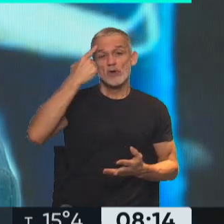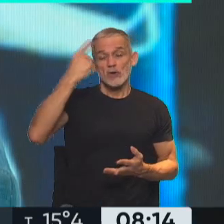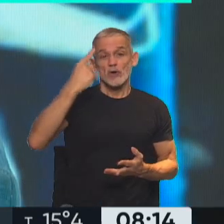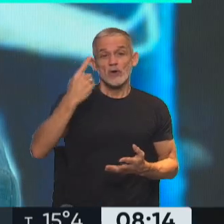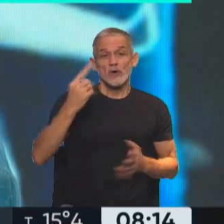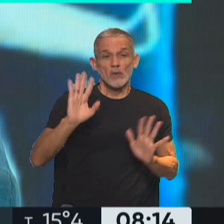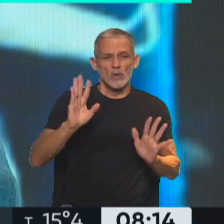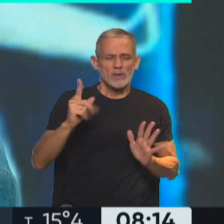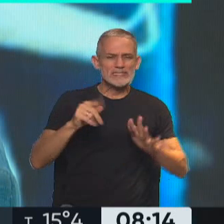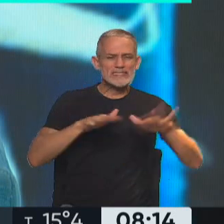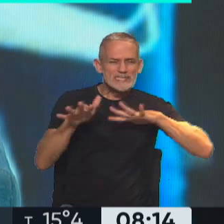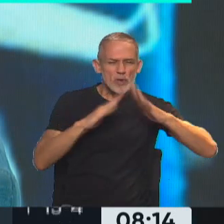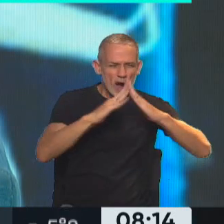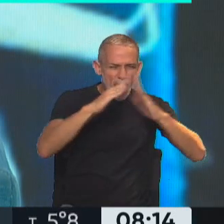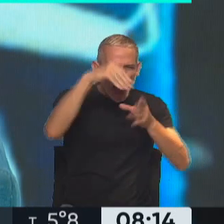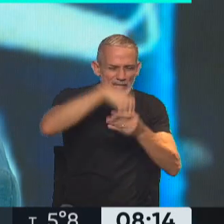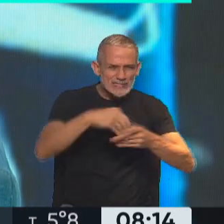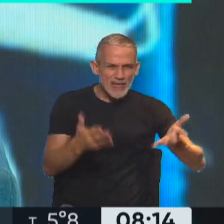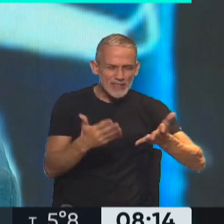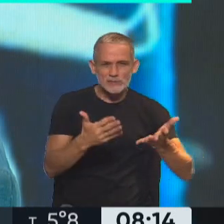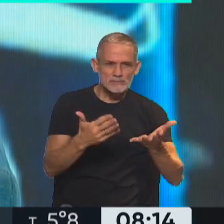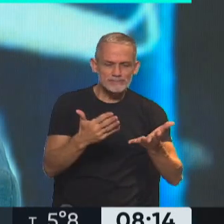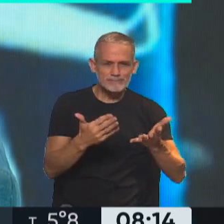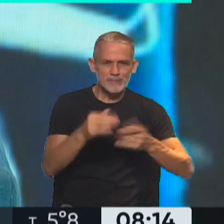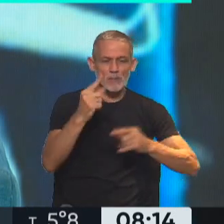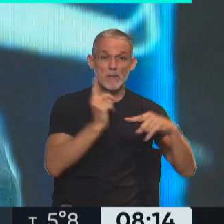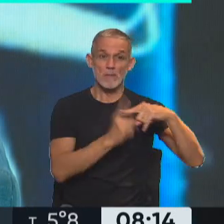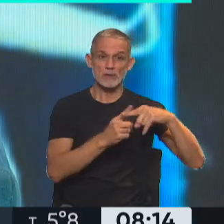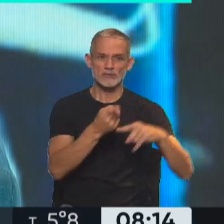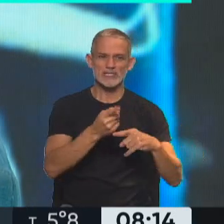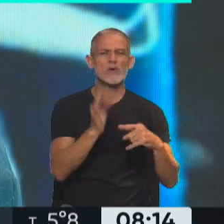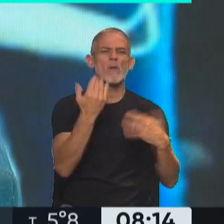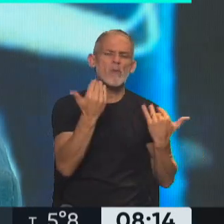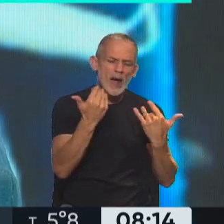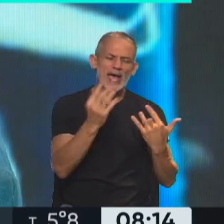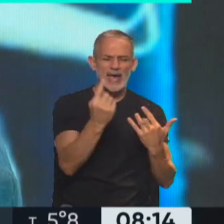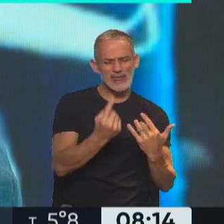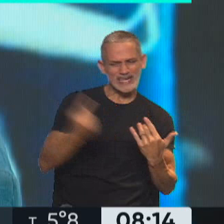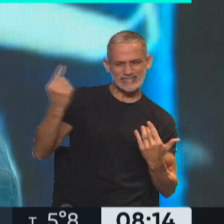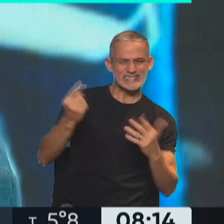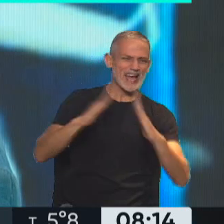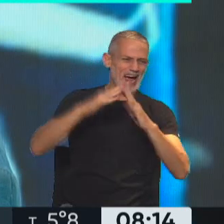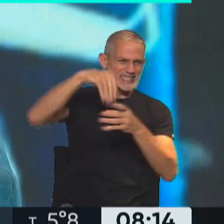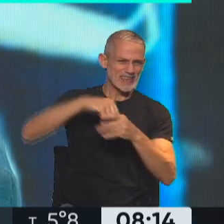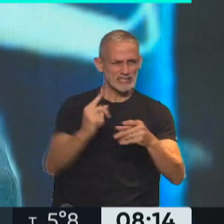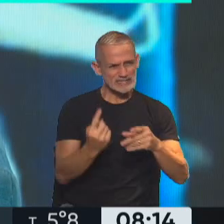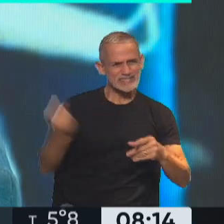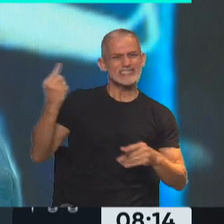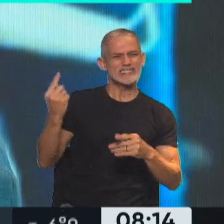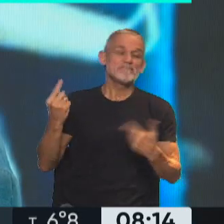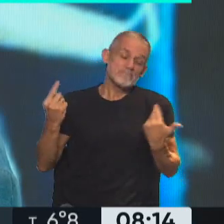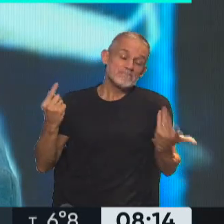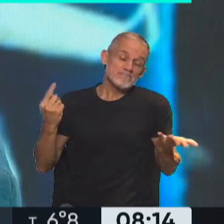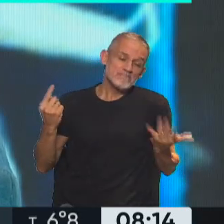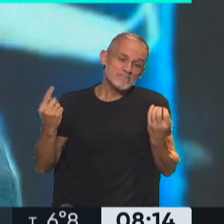uno tiene una situación doméstica en la cual el caso positivo se puede aislar realmente dentro del domicilio, pienso que las